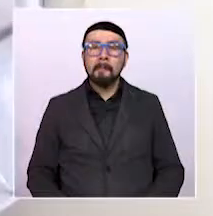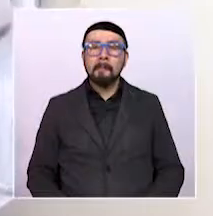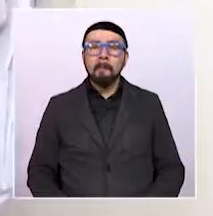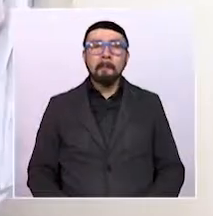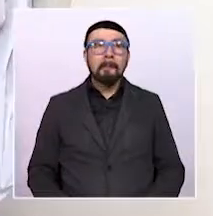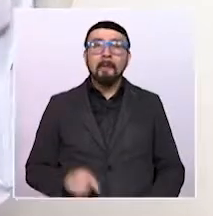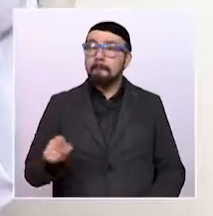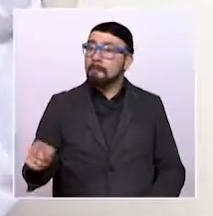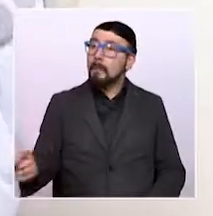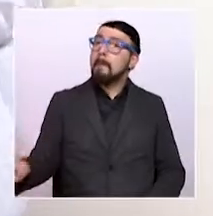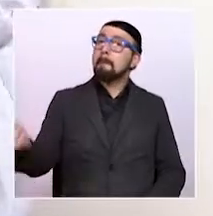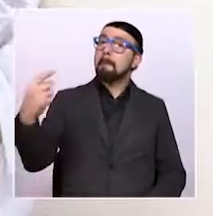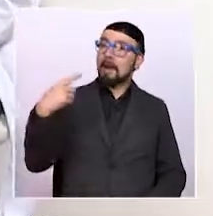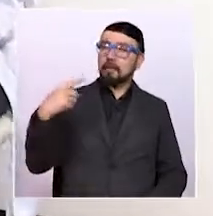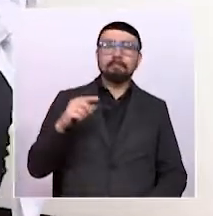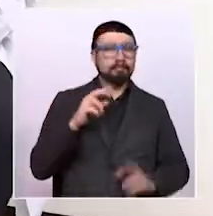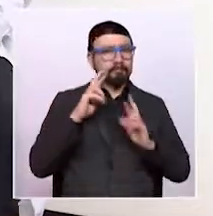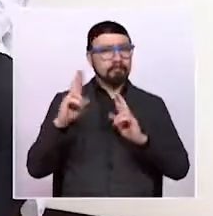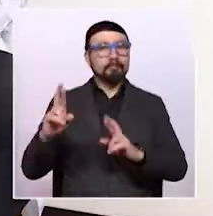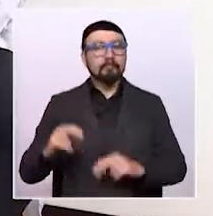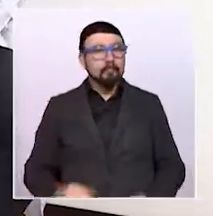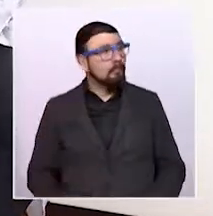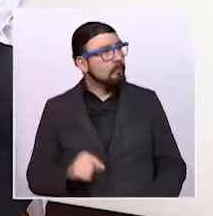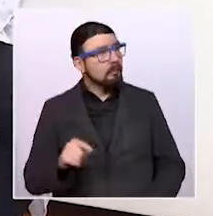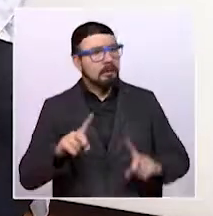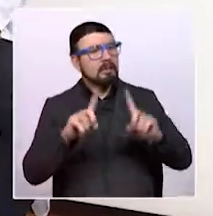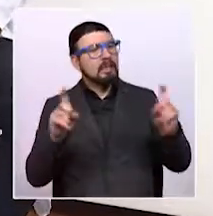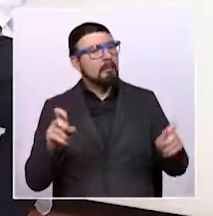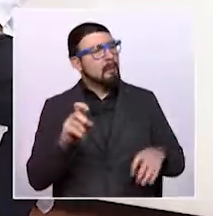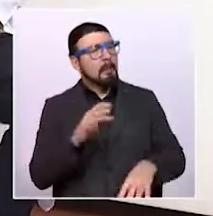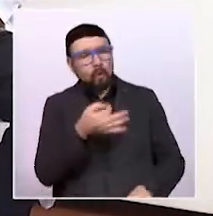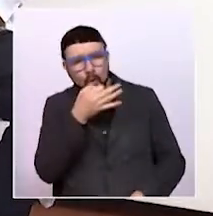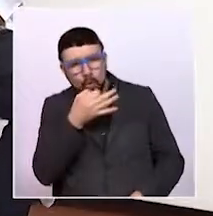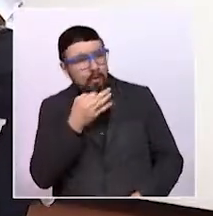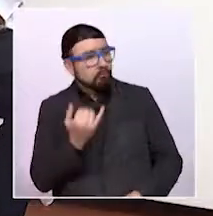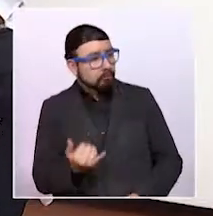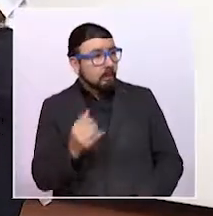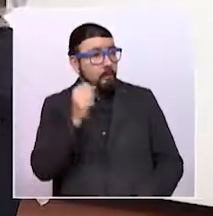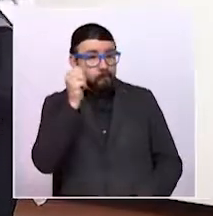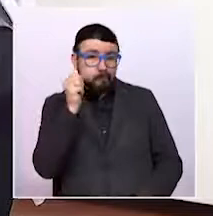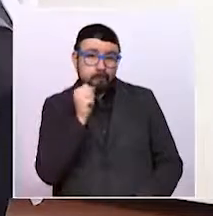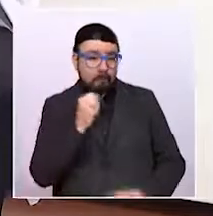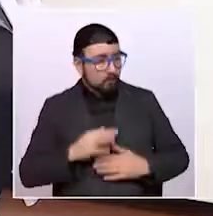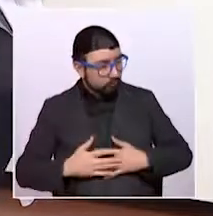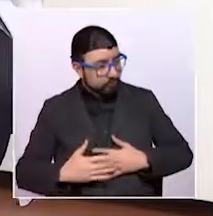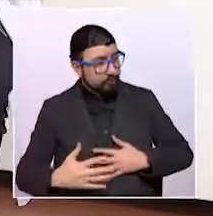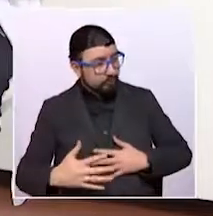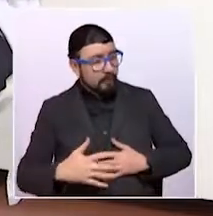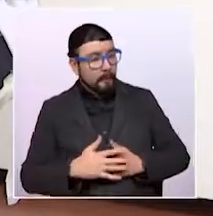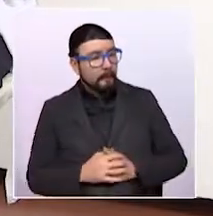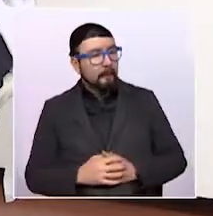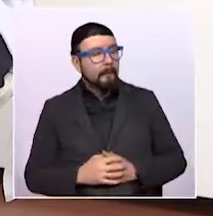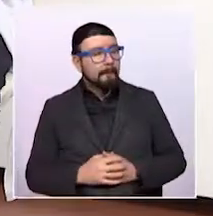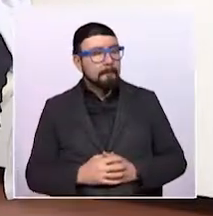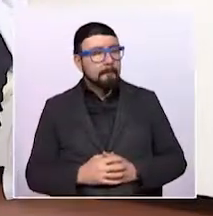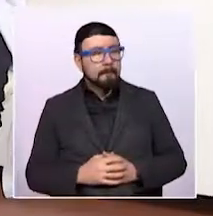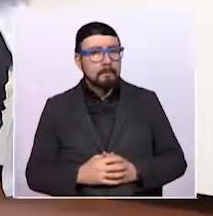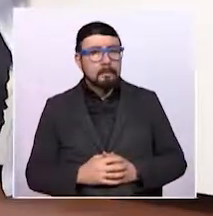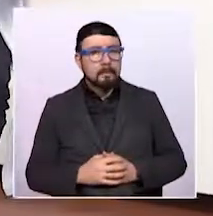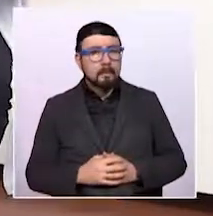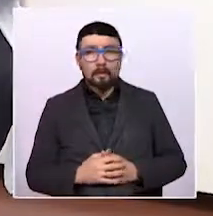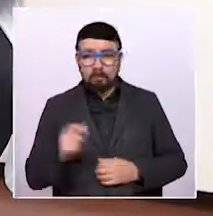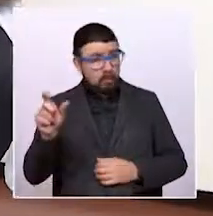duda que tienen mucho las personas y es el tema de los medicamentos durante el embarazo una persona puede tomar